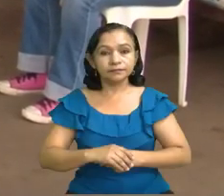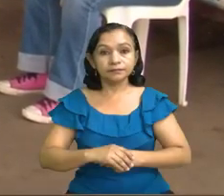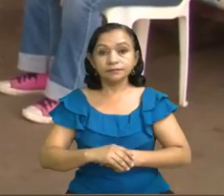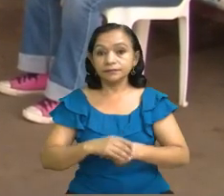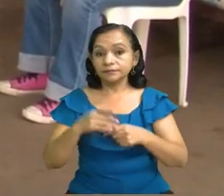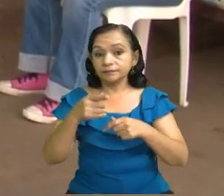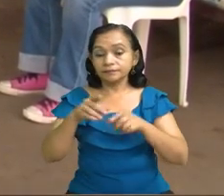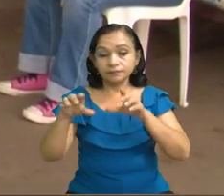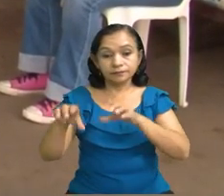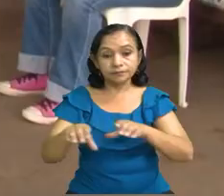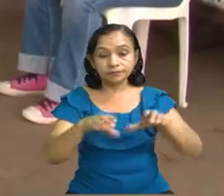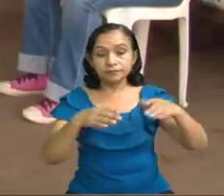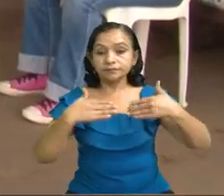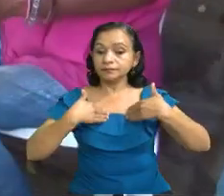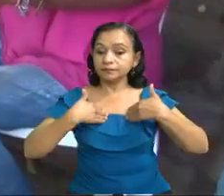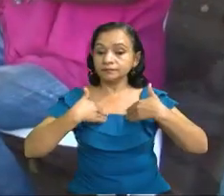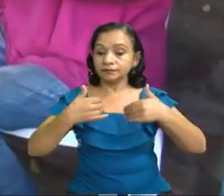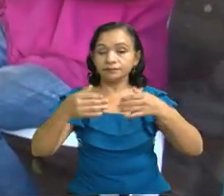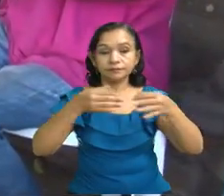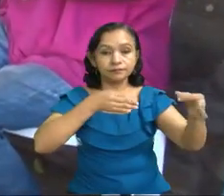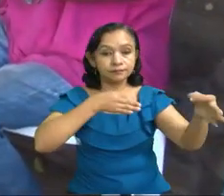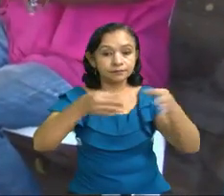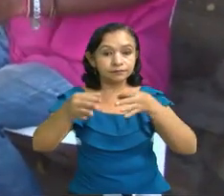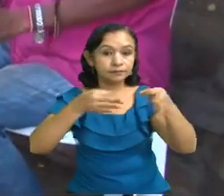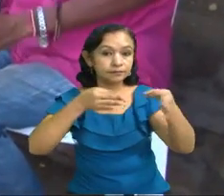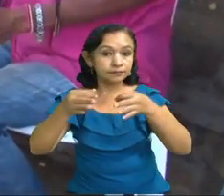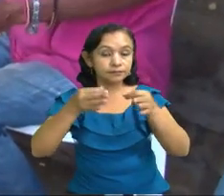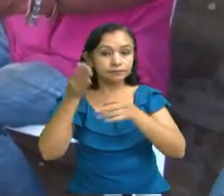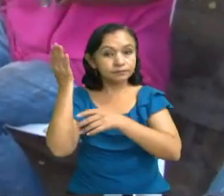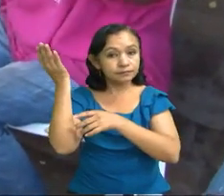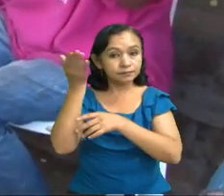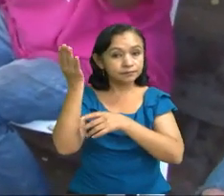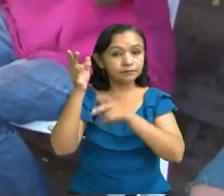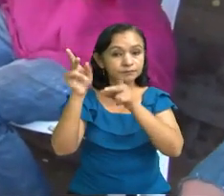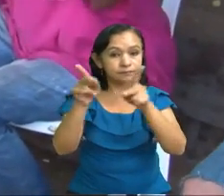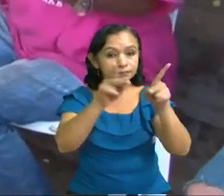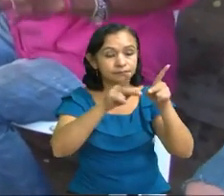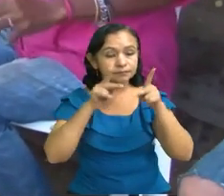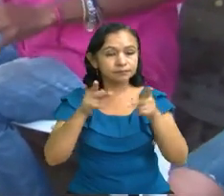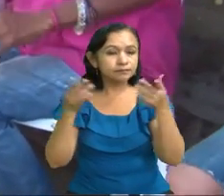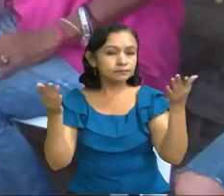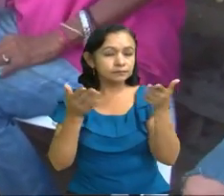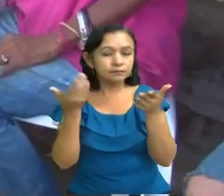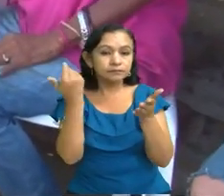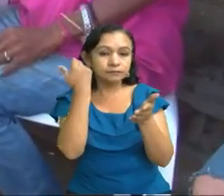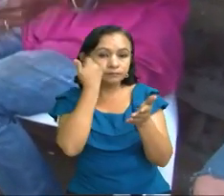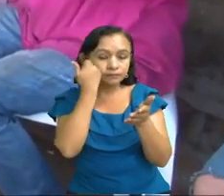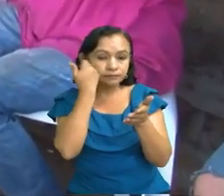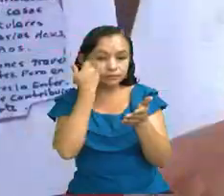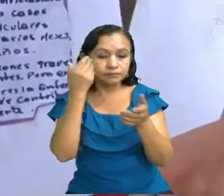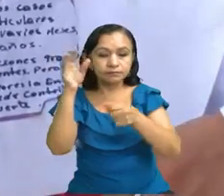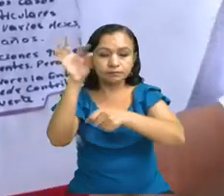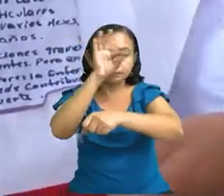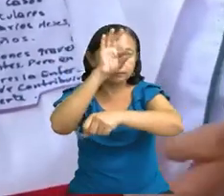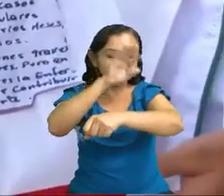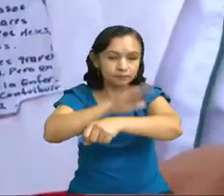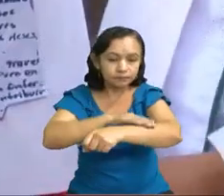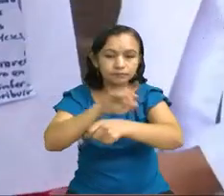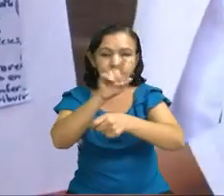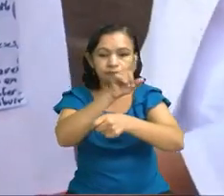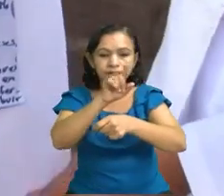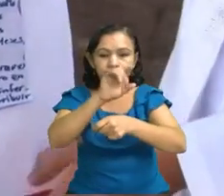En las jornadas de salud se les está explicando a través de charlas a la población los síntomas de enfermedades como el dengue, zika